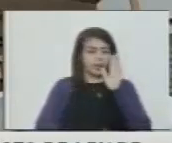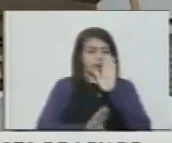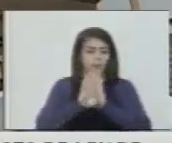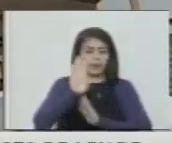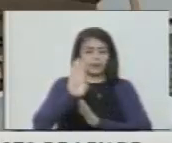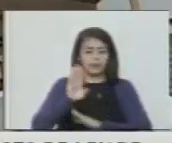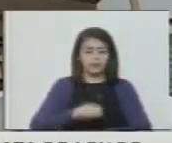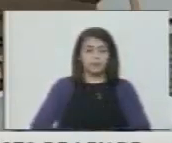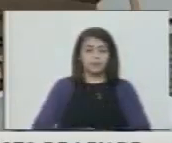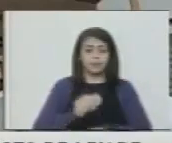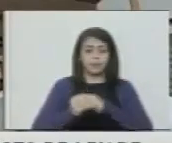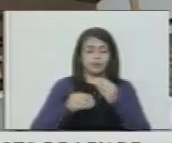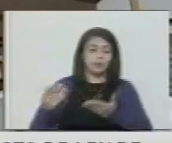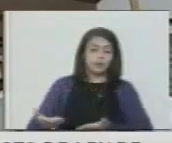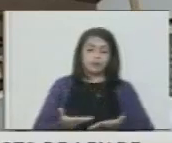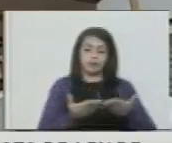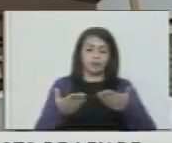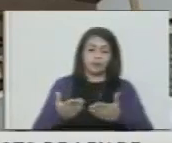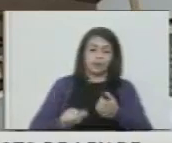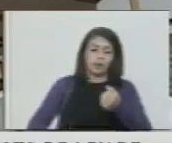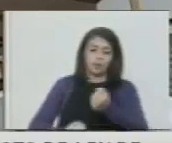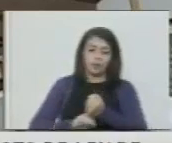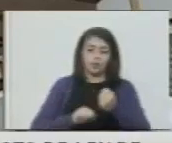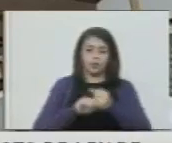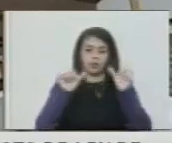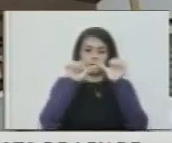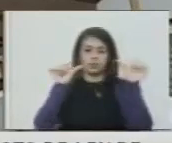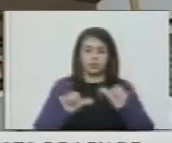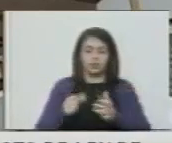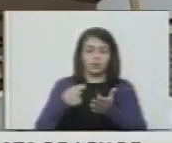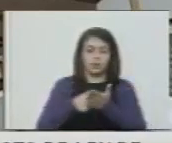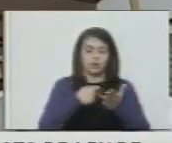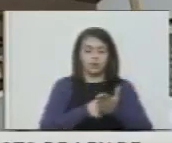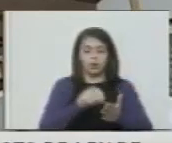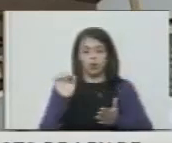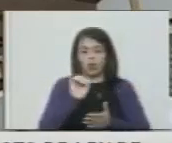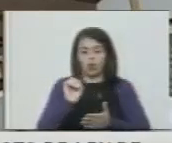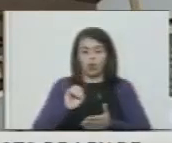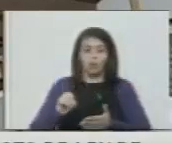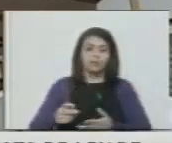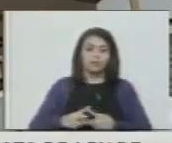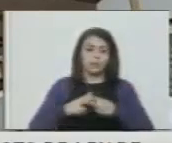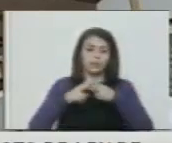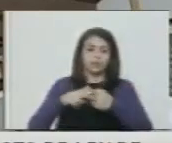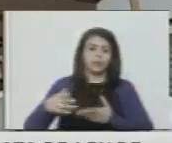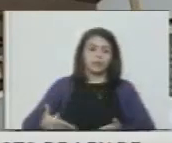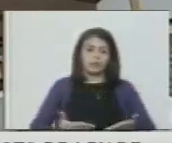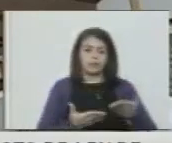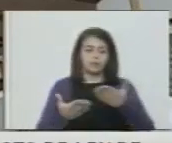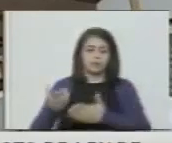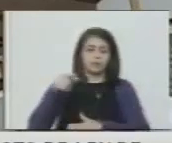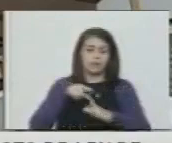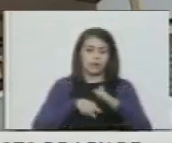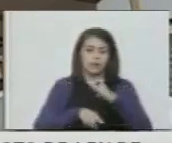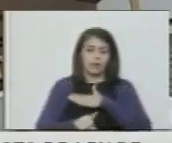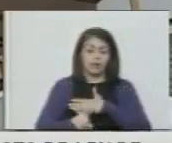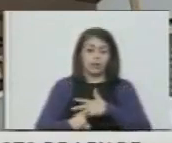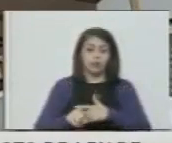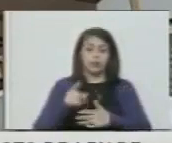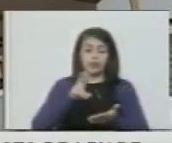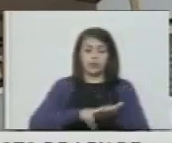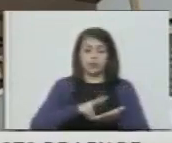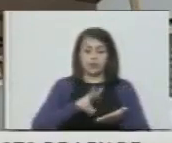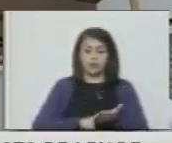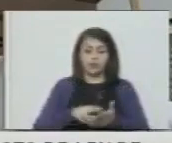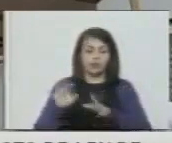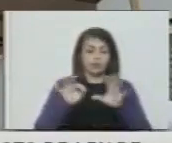avanzada para servir de auxiliar como sistema de pago o prestador de servicios dentro de la aseguradora de los